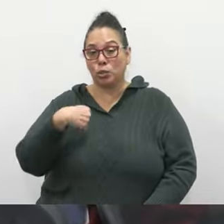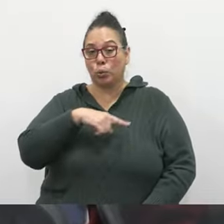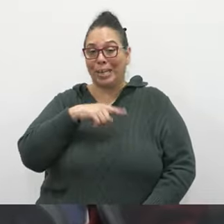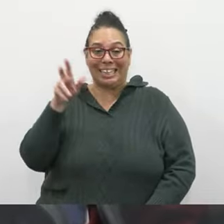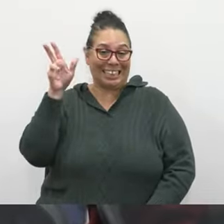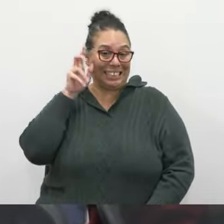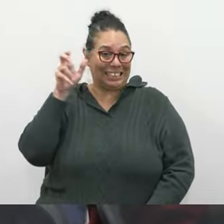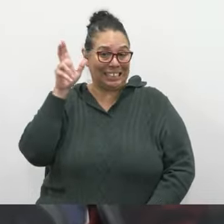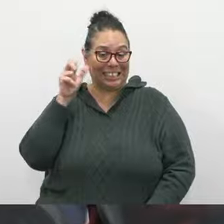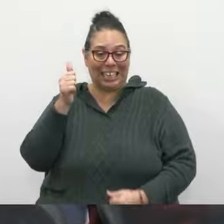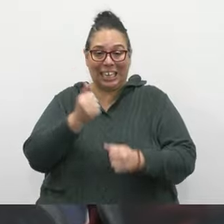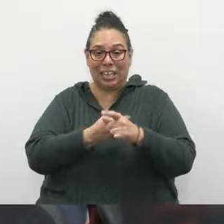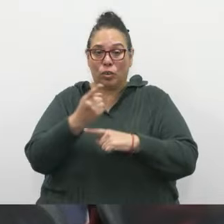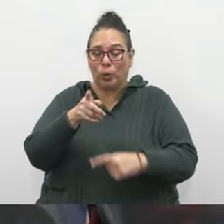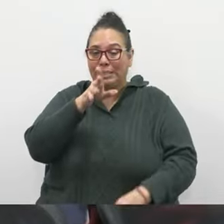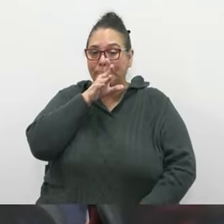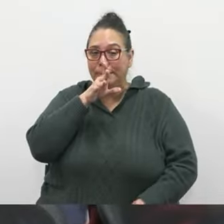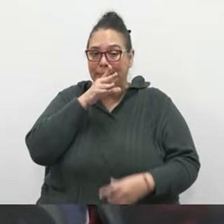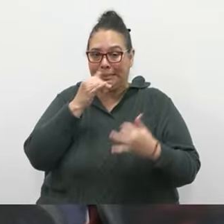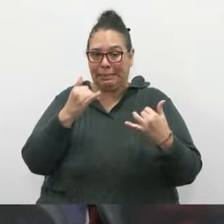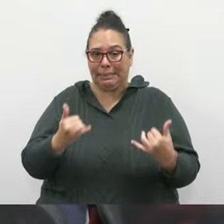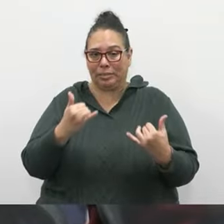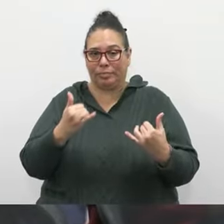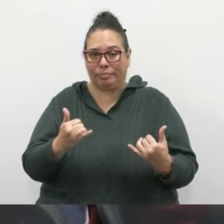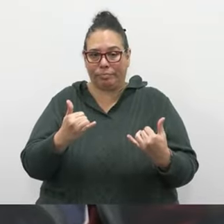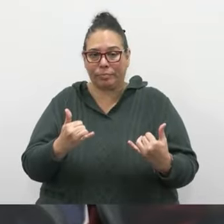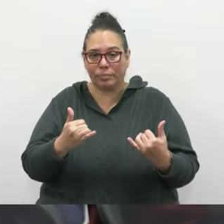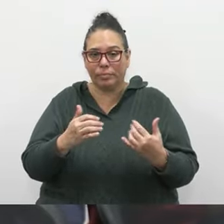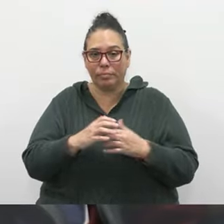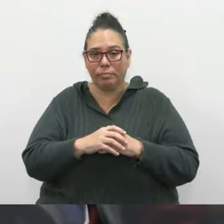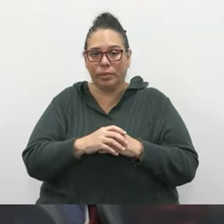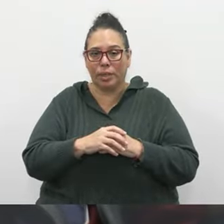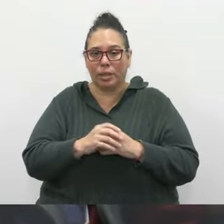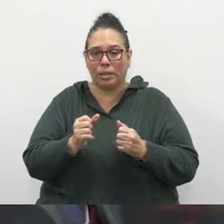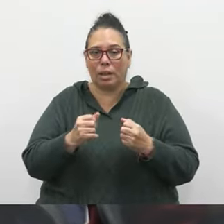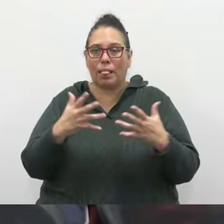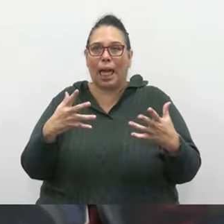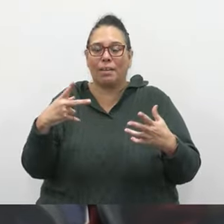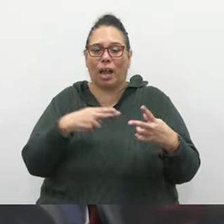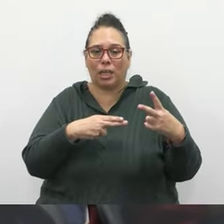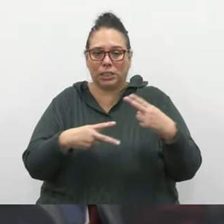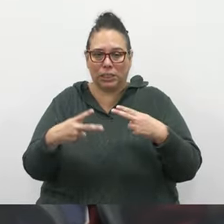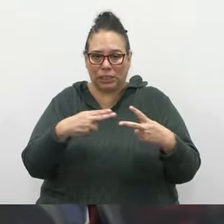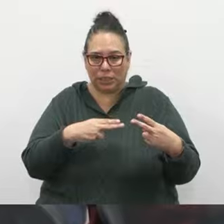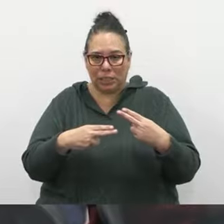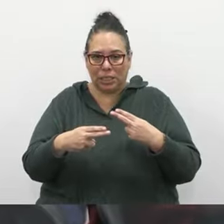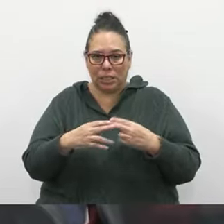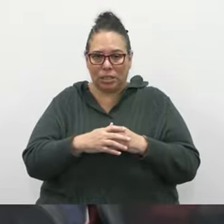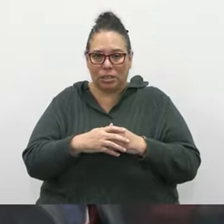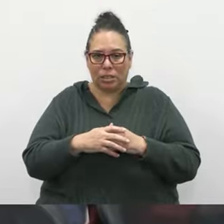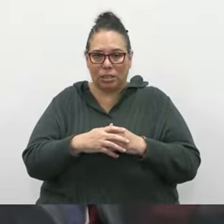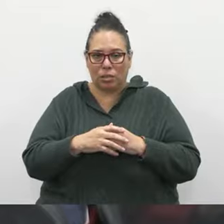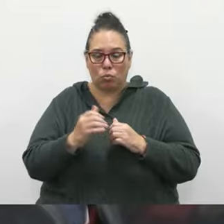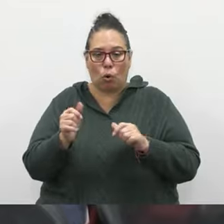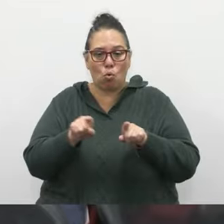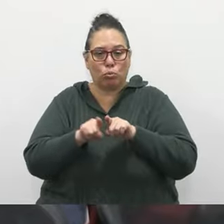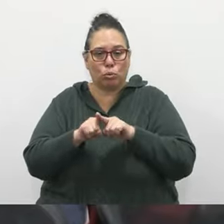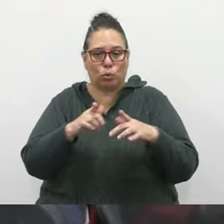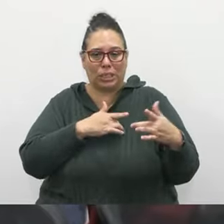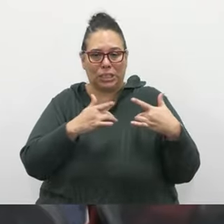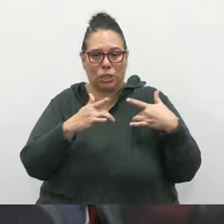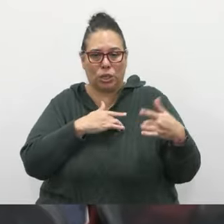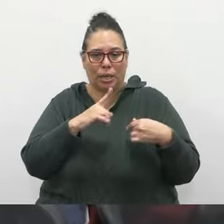listening to everyone speaking here today, there are a lot of cuts. And we are also concerned